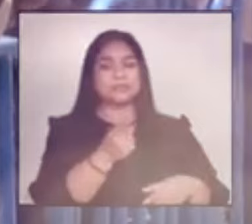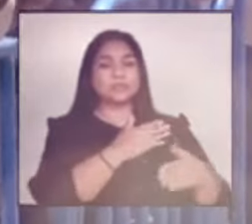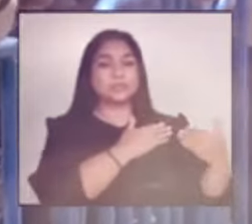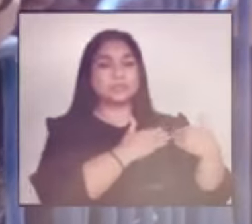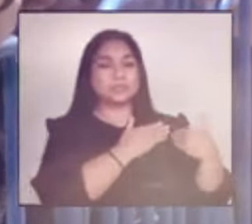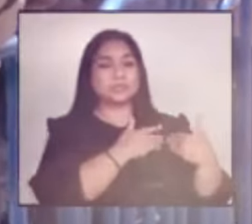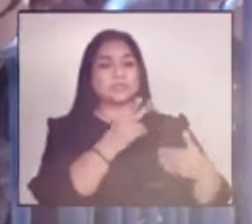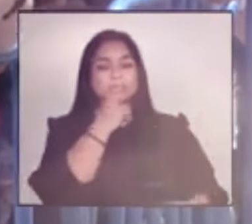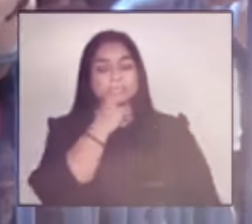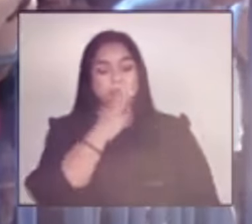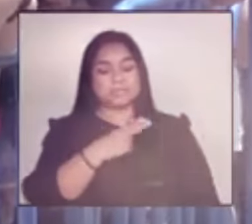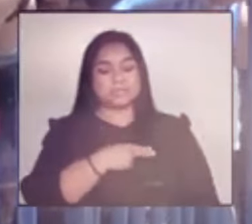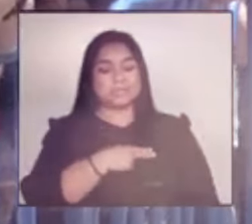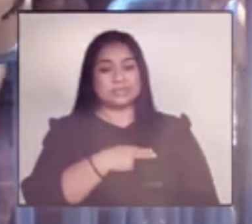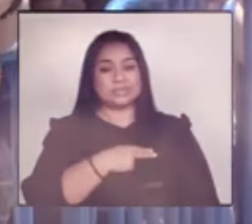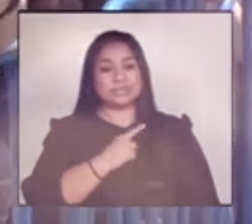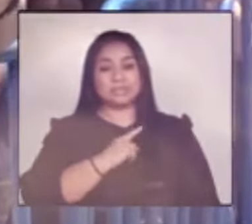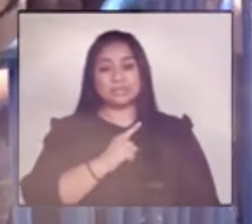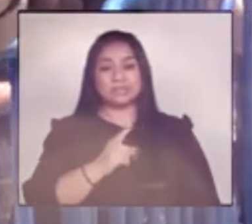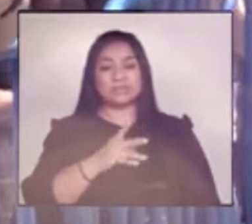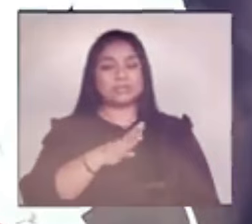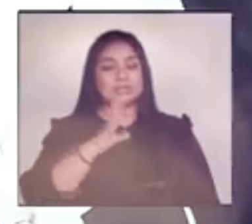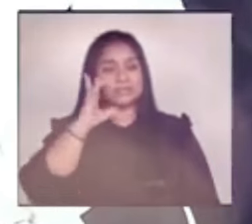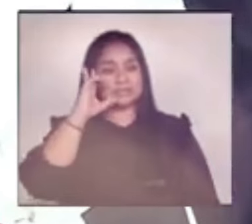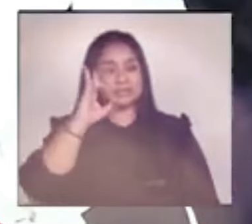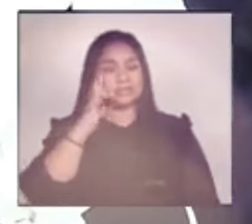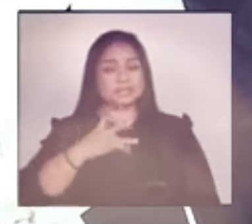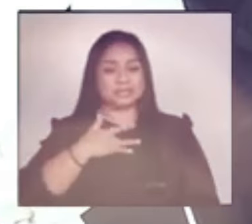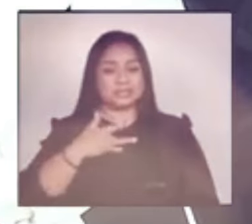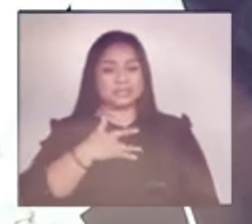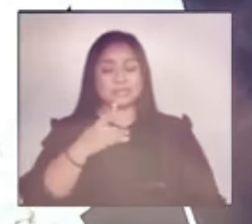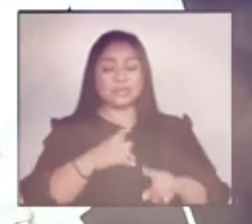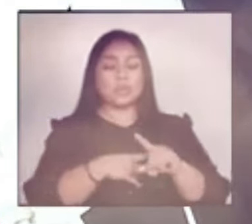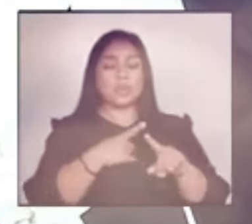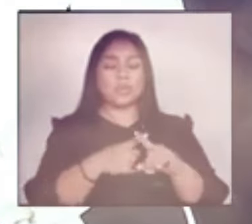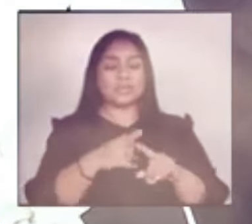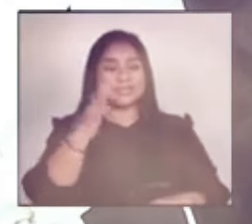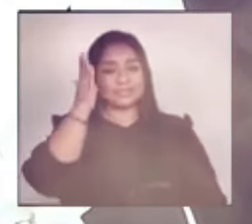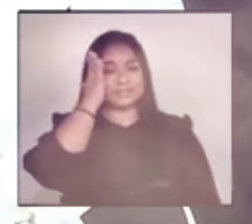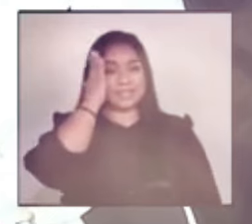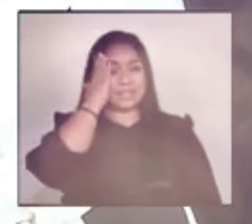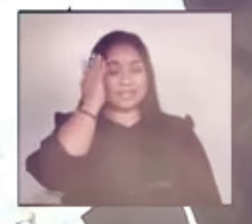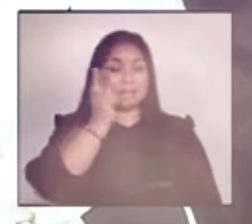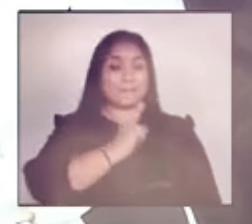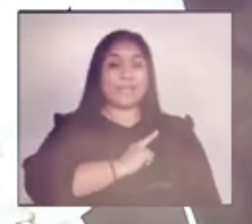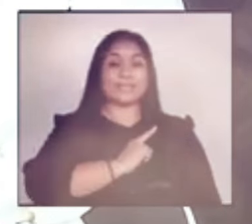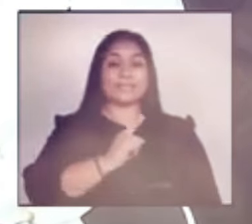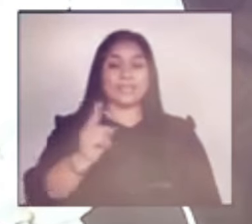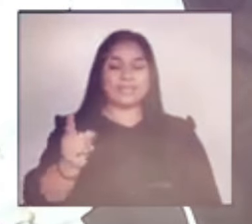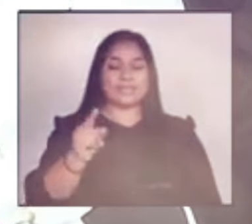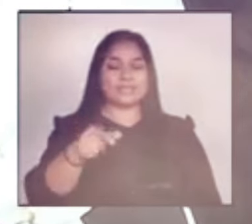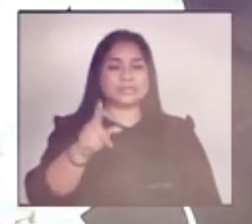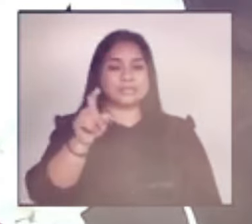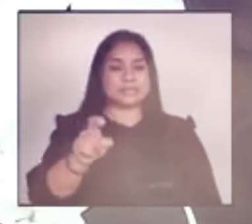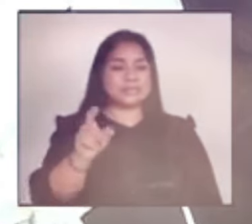de humildad que solo tiene sentido cuando se sabe que el mandato consiste en escuchar